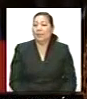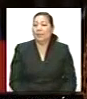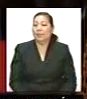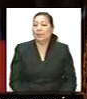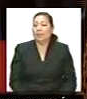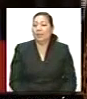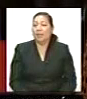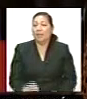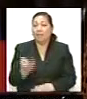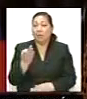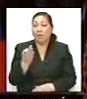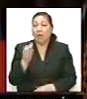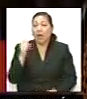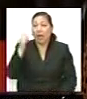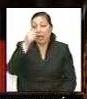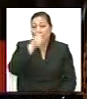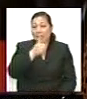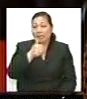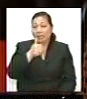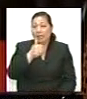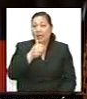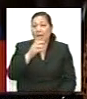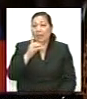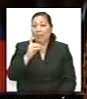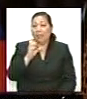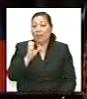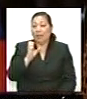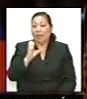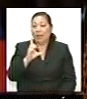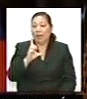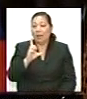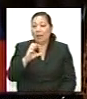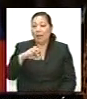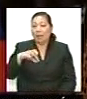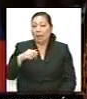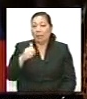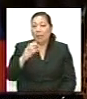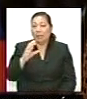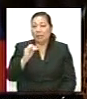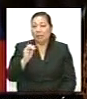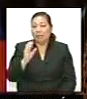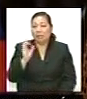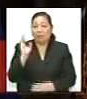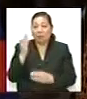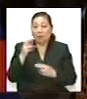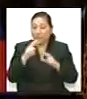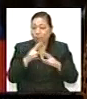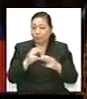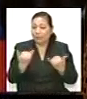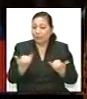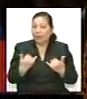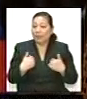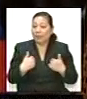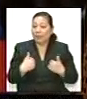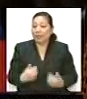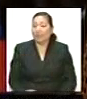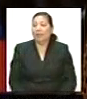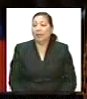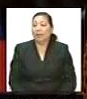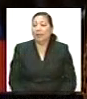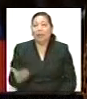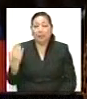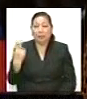el Foro Asia-Pacífico. Yo tuve la oportunidad de participar por primera vez en este foro y desde ahí he tenido, hasta hace dos años